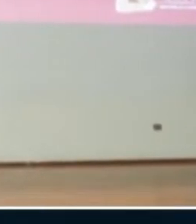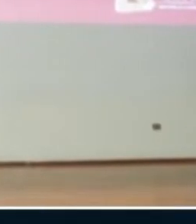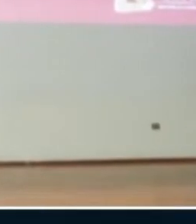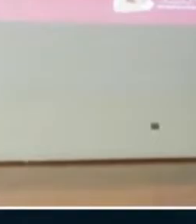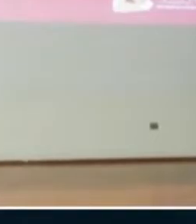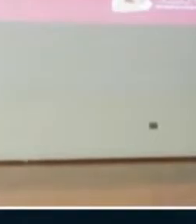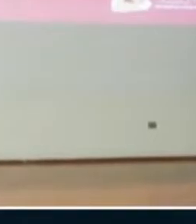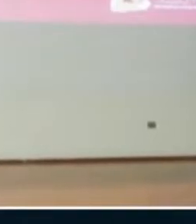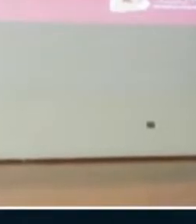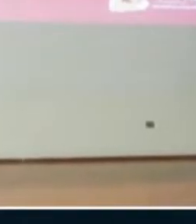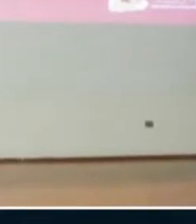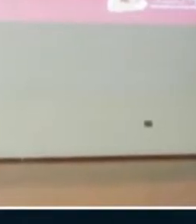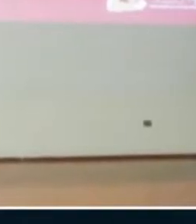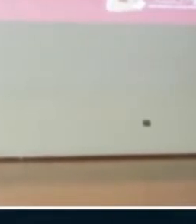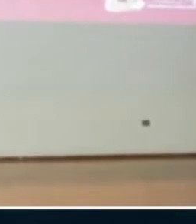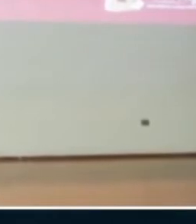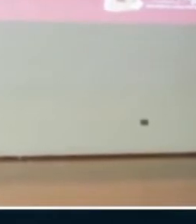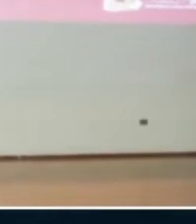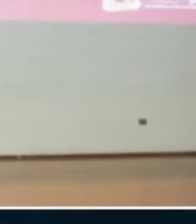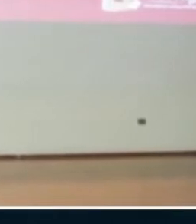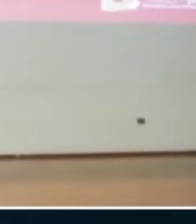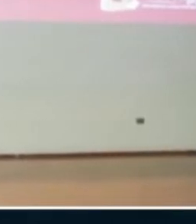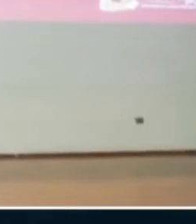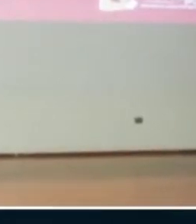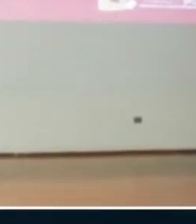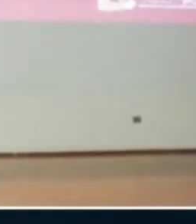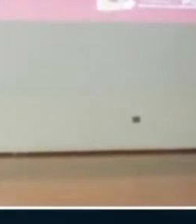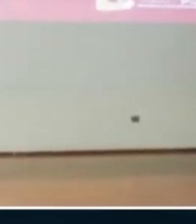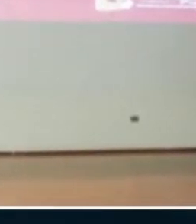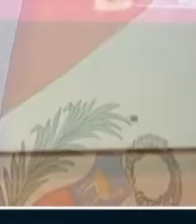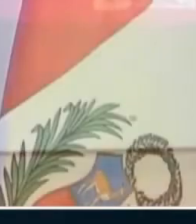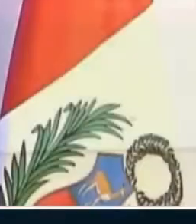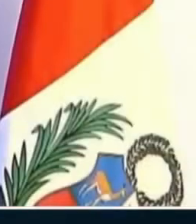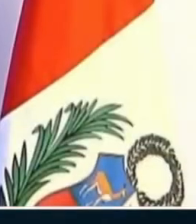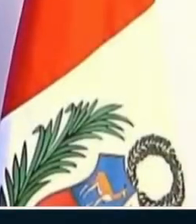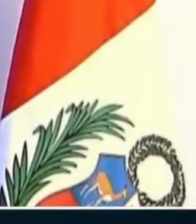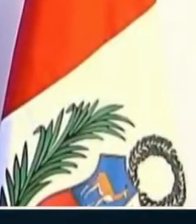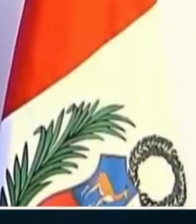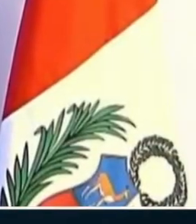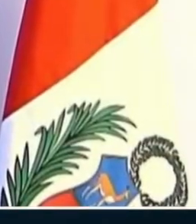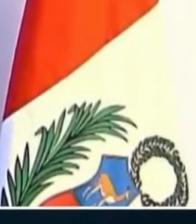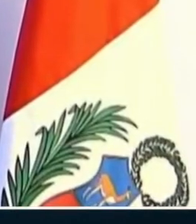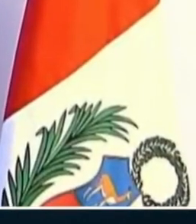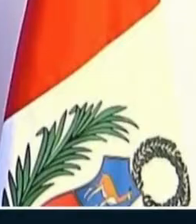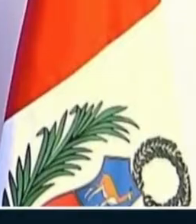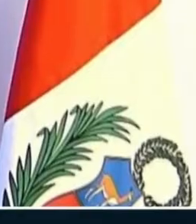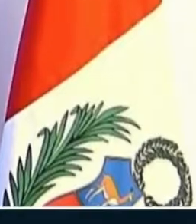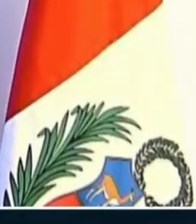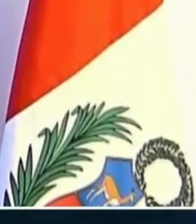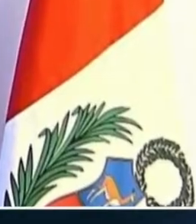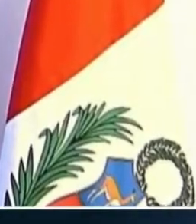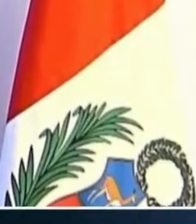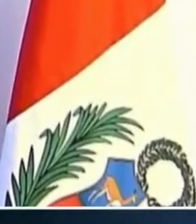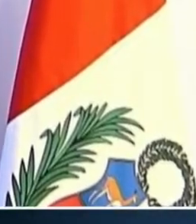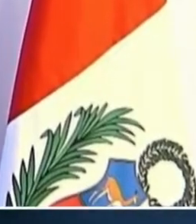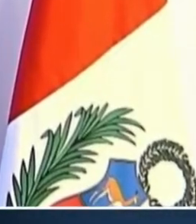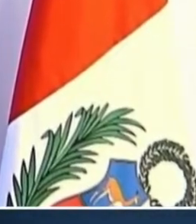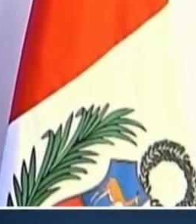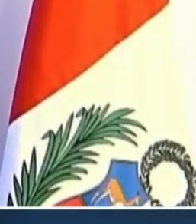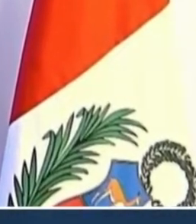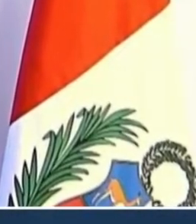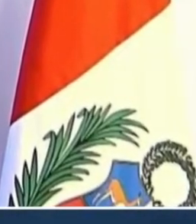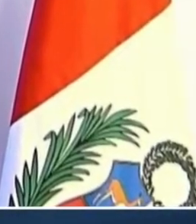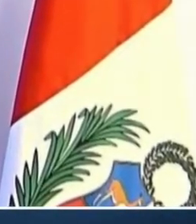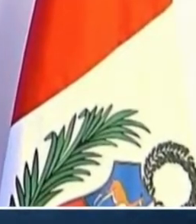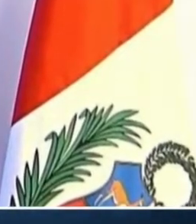con Venezuela, o que tampoco lo hiciera con Argentina cuando esta estuvo en